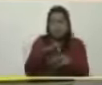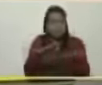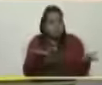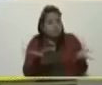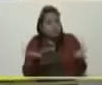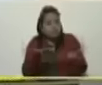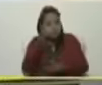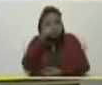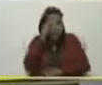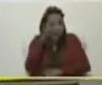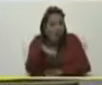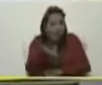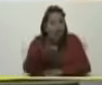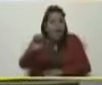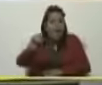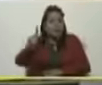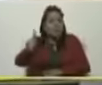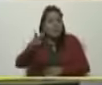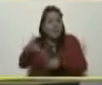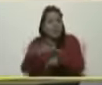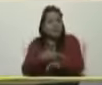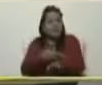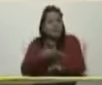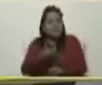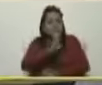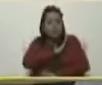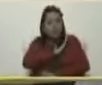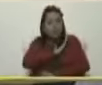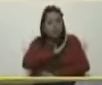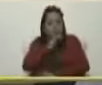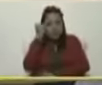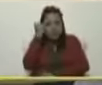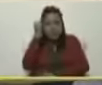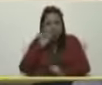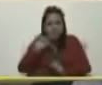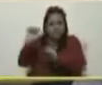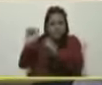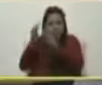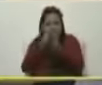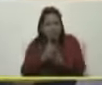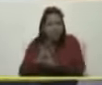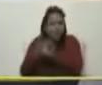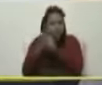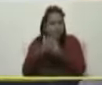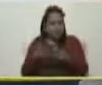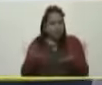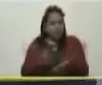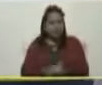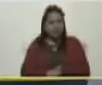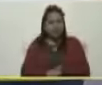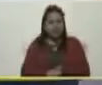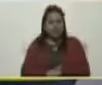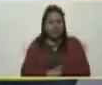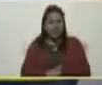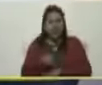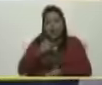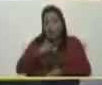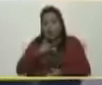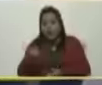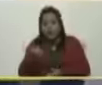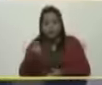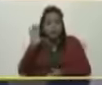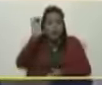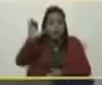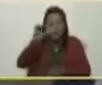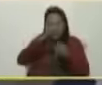que Acción Democrática se había caracterizado por ser un partido antiimperialista, anti cualquier tipo de imperio.